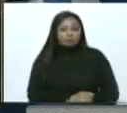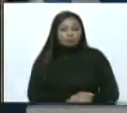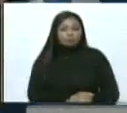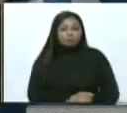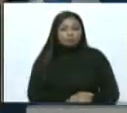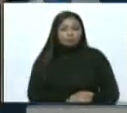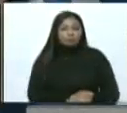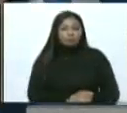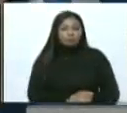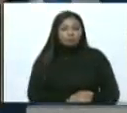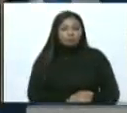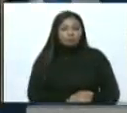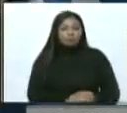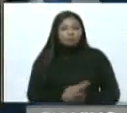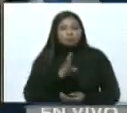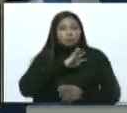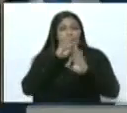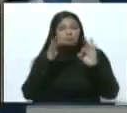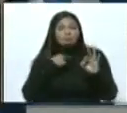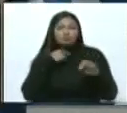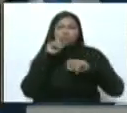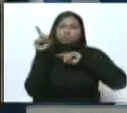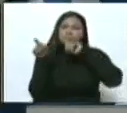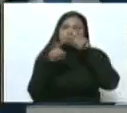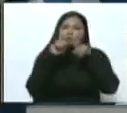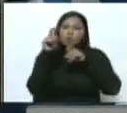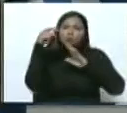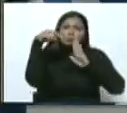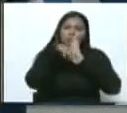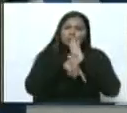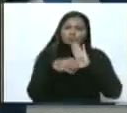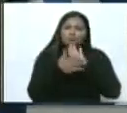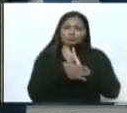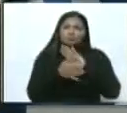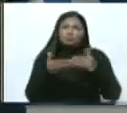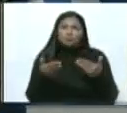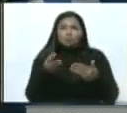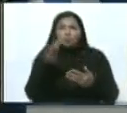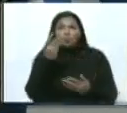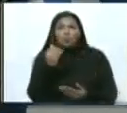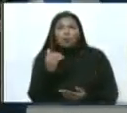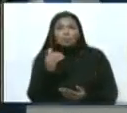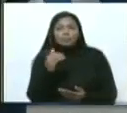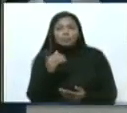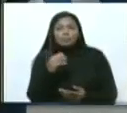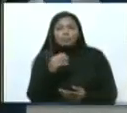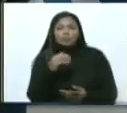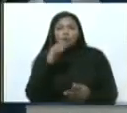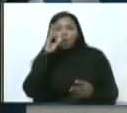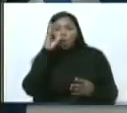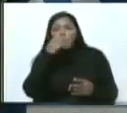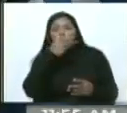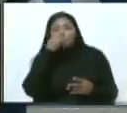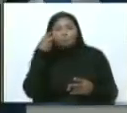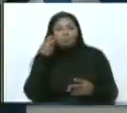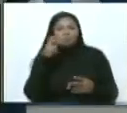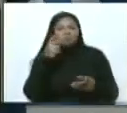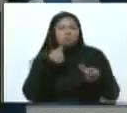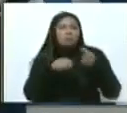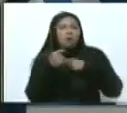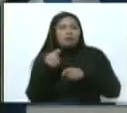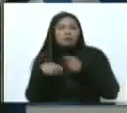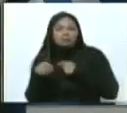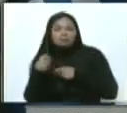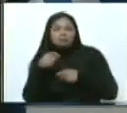Y por eso yo me hago esta pregunta. ¿Cuántos narcopolíticos en Colombia son procesados,